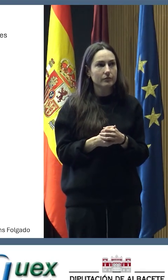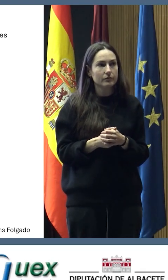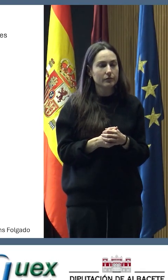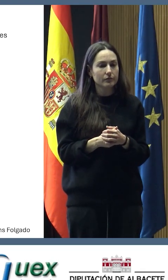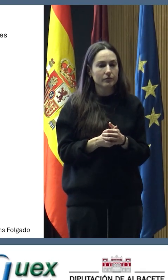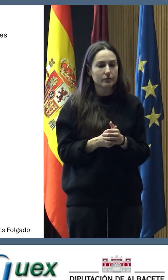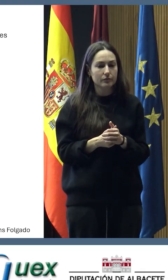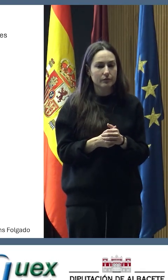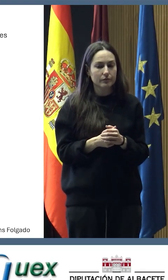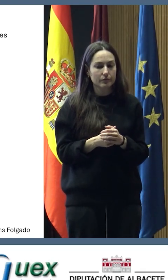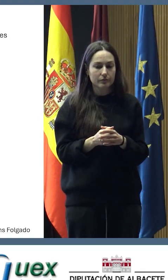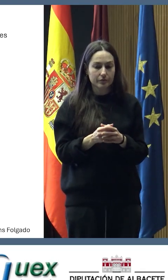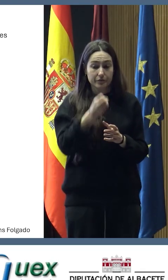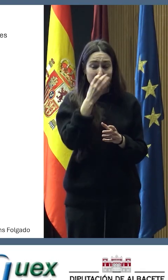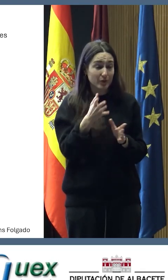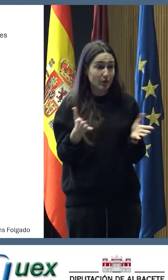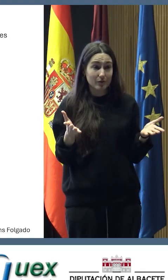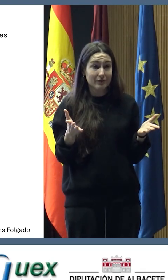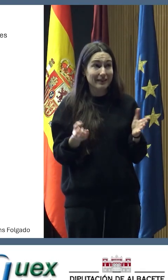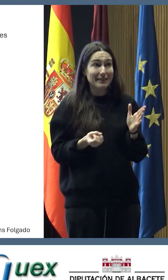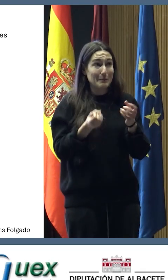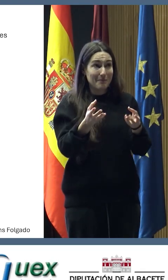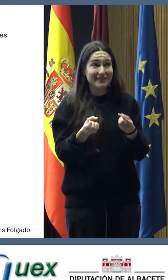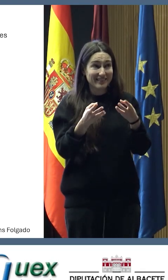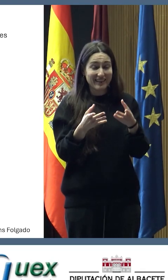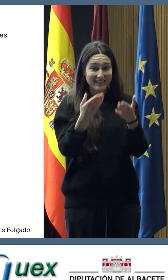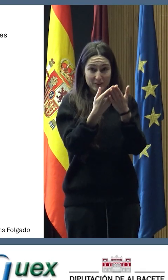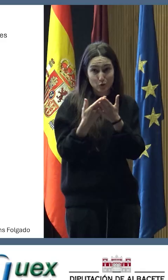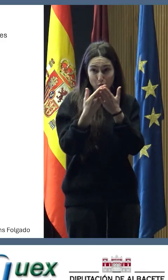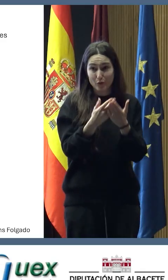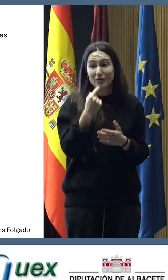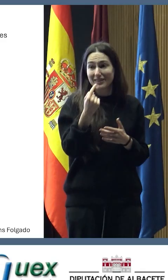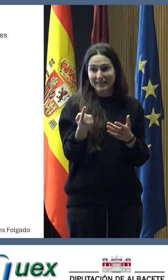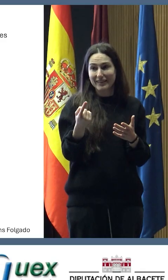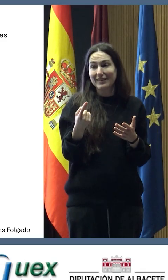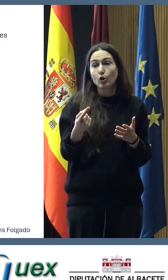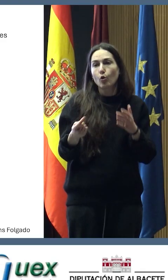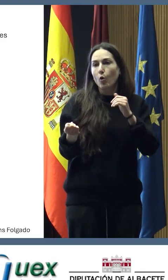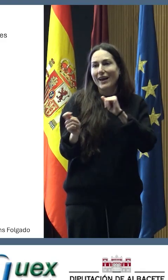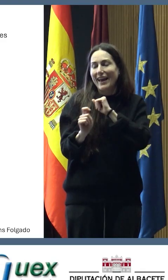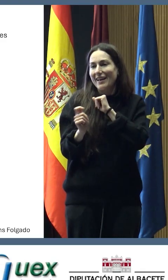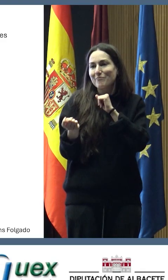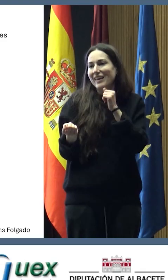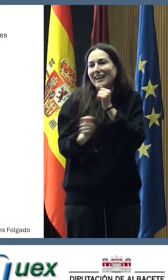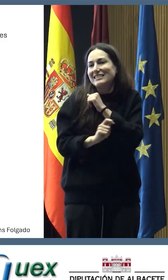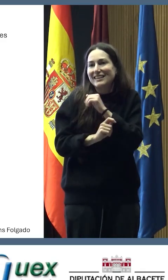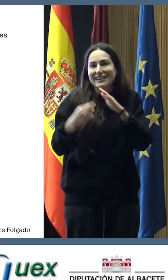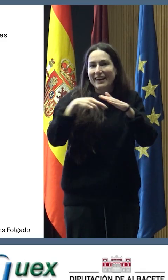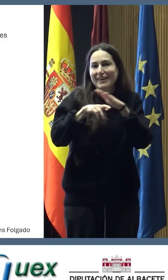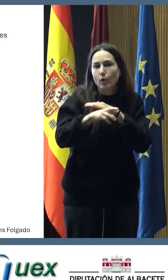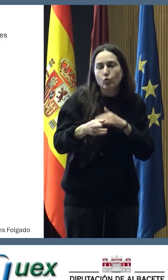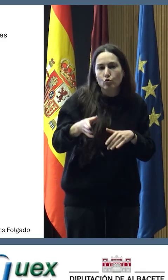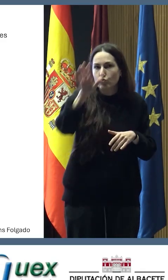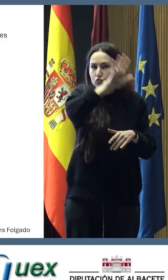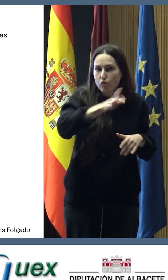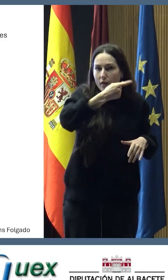Bueno, entonces el mensaje que lleva este estudio es que las estrategias nacionales deben considerar las diferencias entre